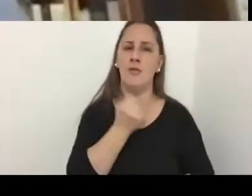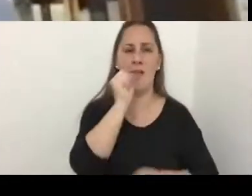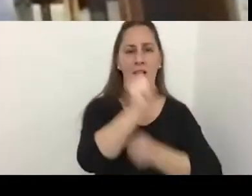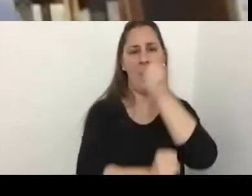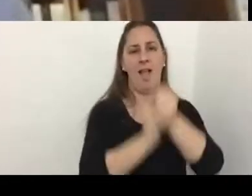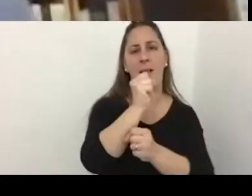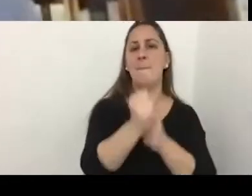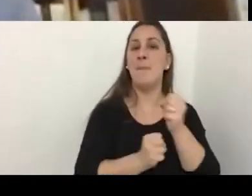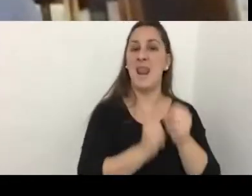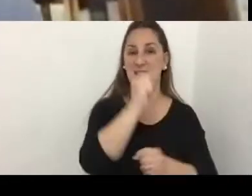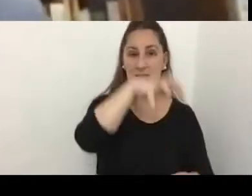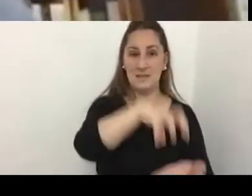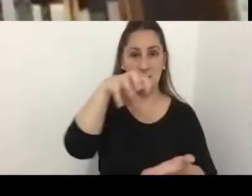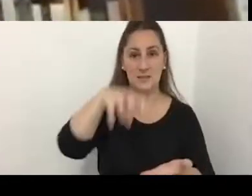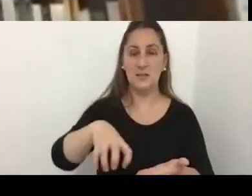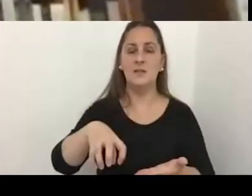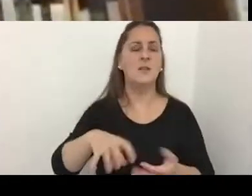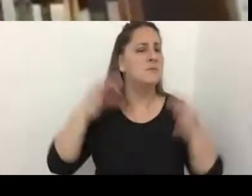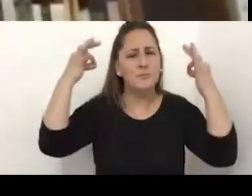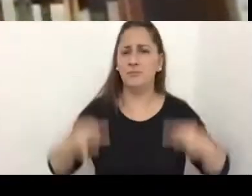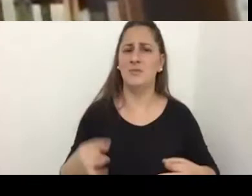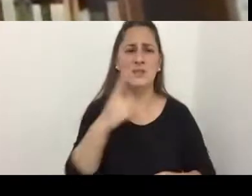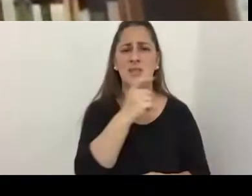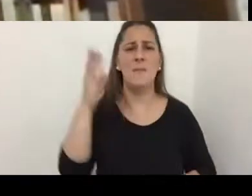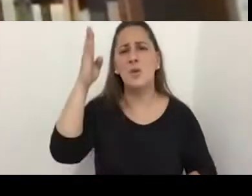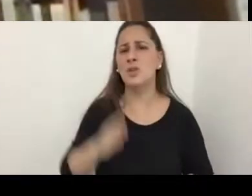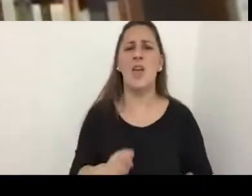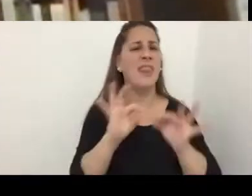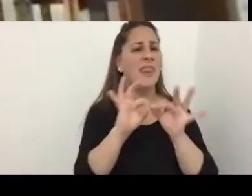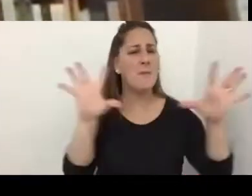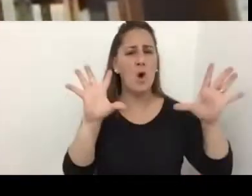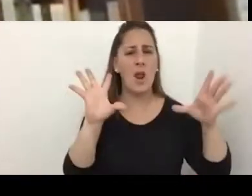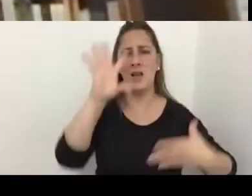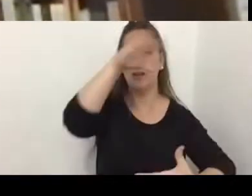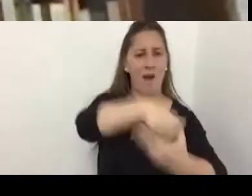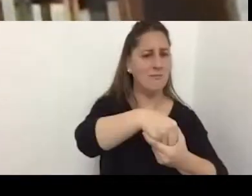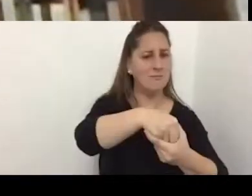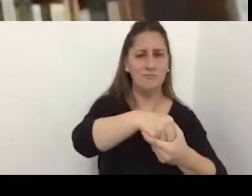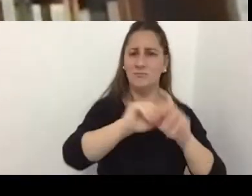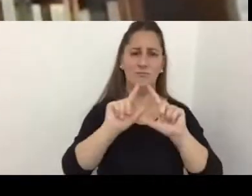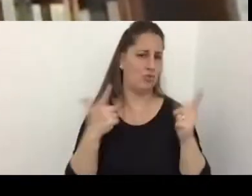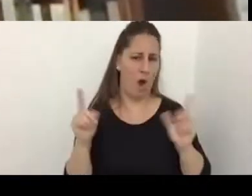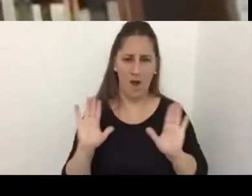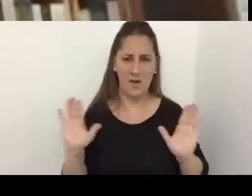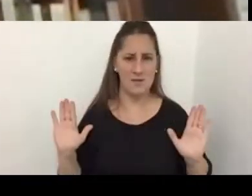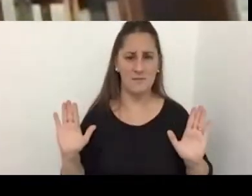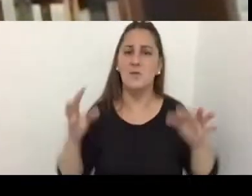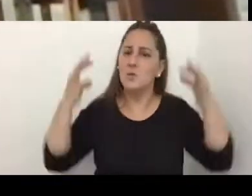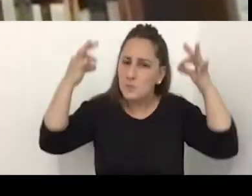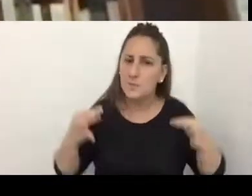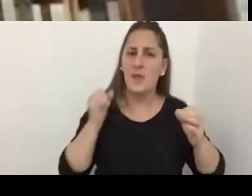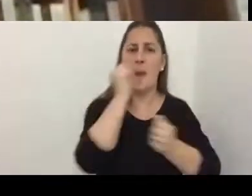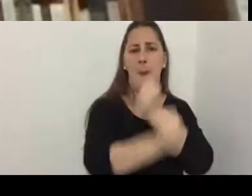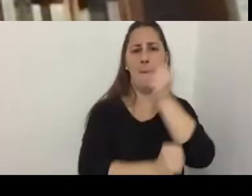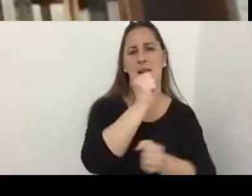Uno de los lugares donde plenamente no ha entrado la democracia es precisamente a la